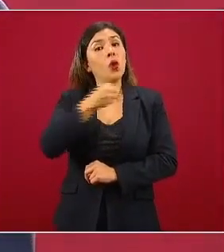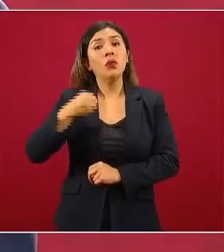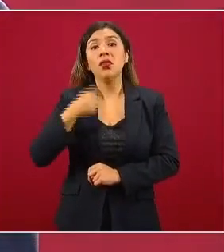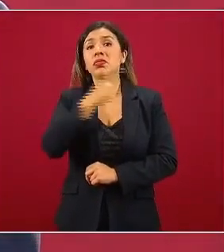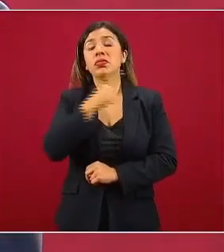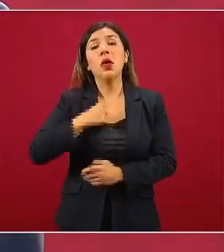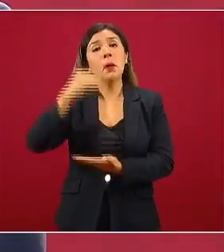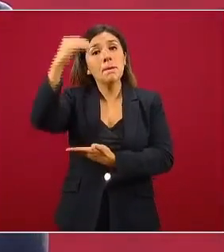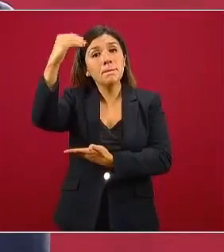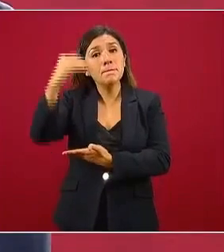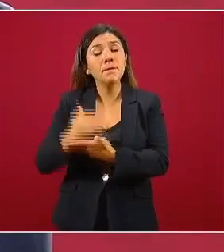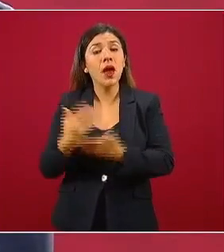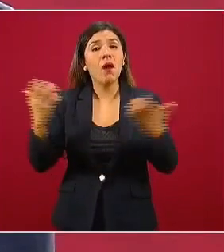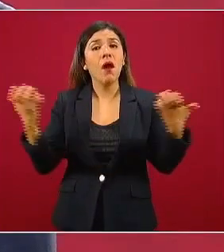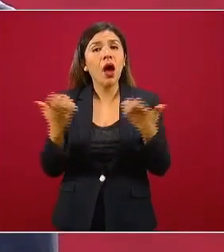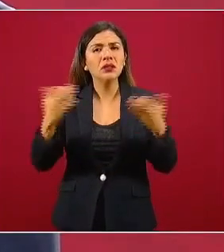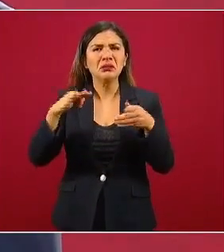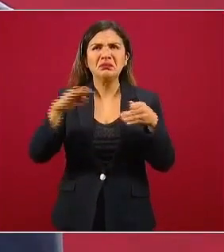alrededor de